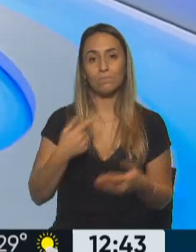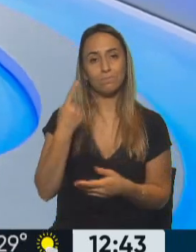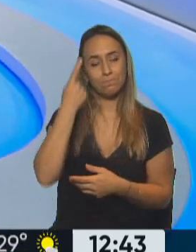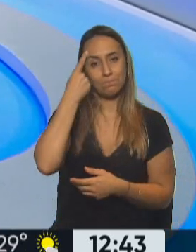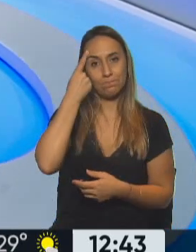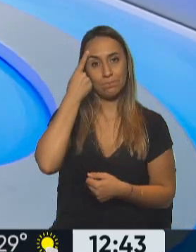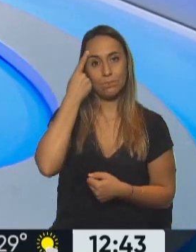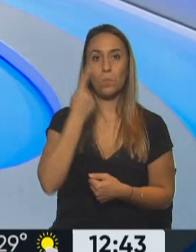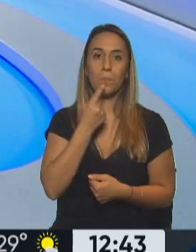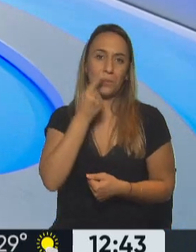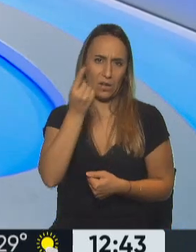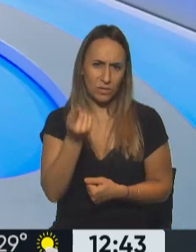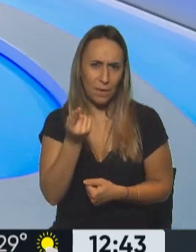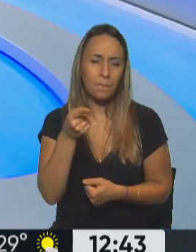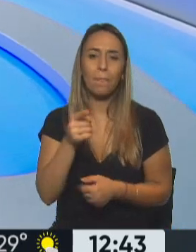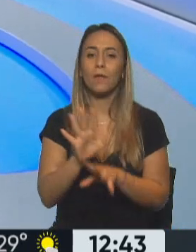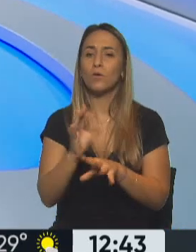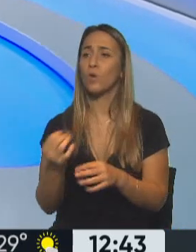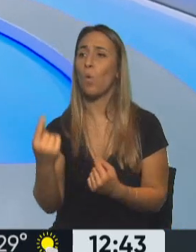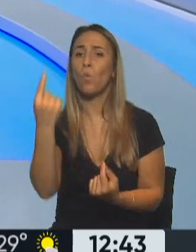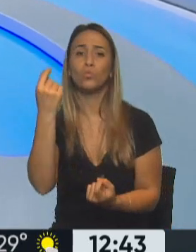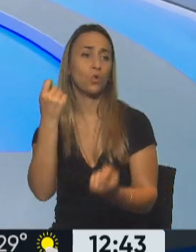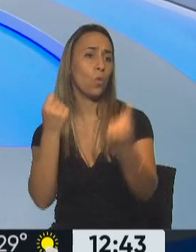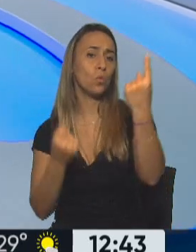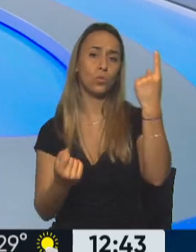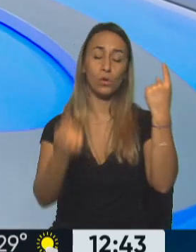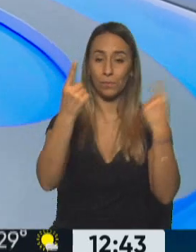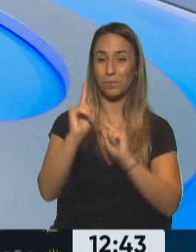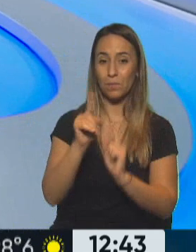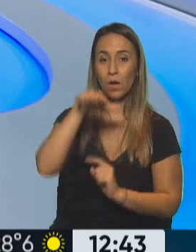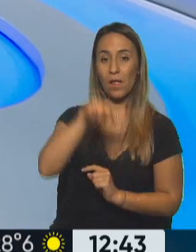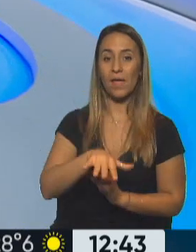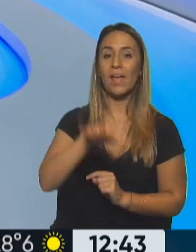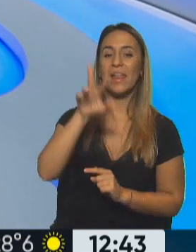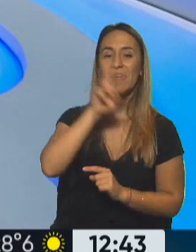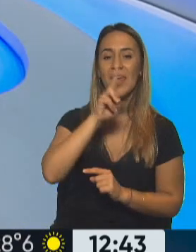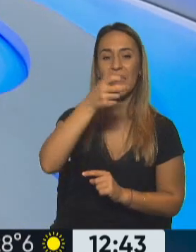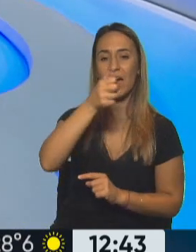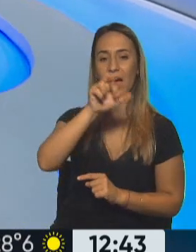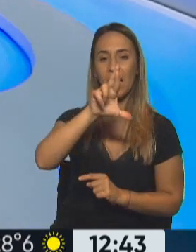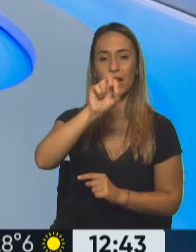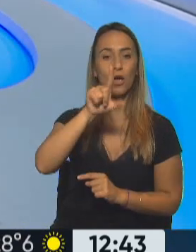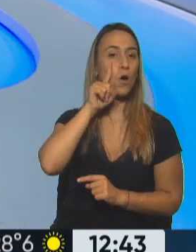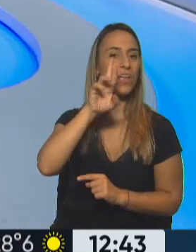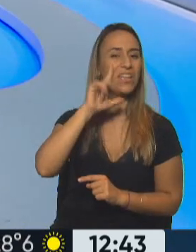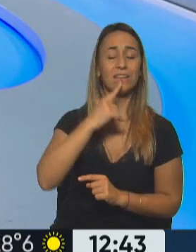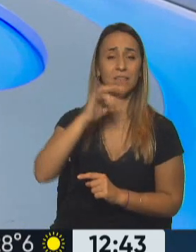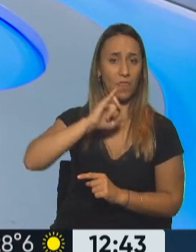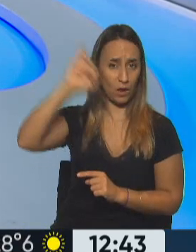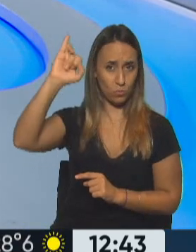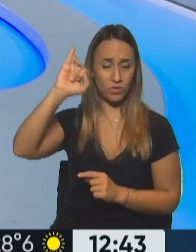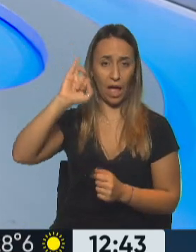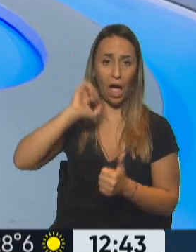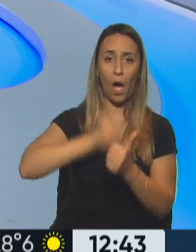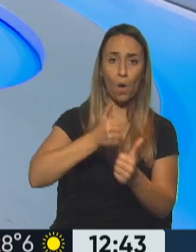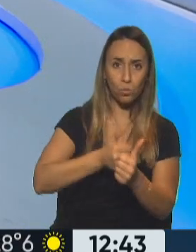preguntar es, ¿son casos aislados? Hablamos de la niña arcoíris que denuncia abuso, pero por otro lado, el caso de Lucio Dupuy, que